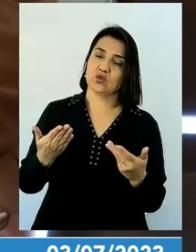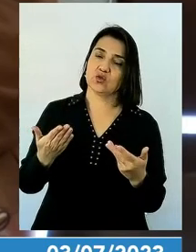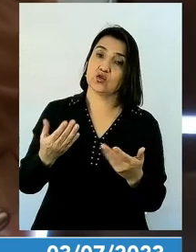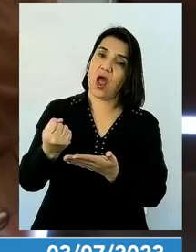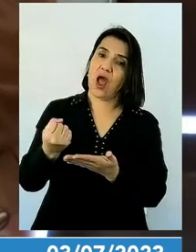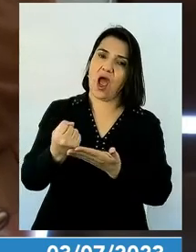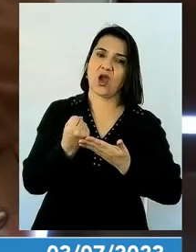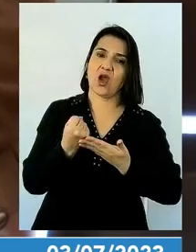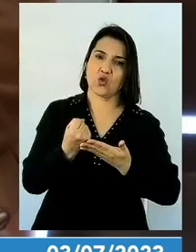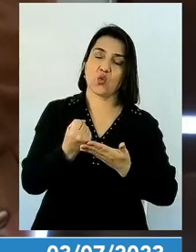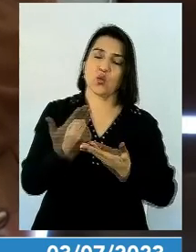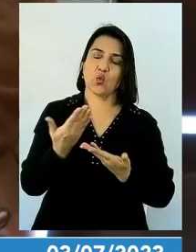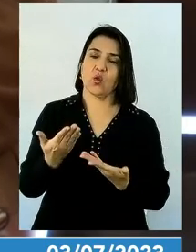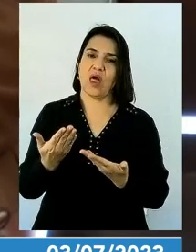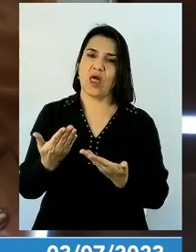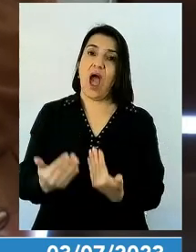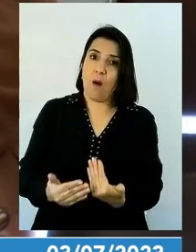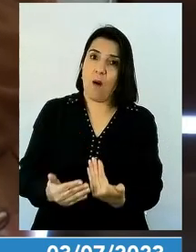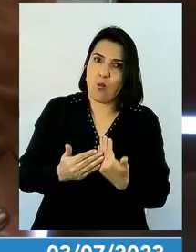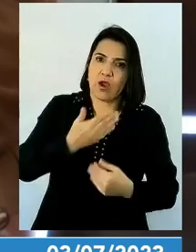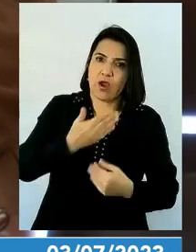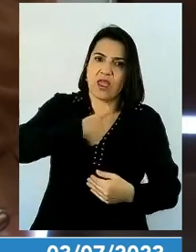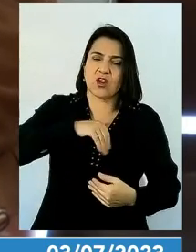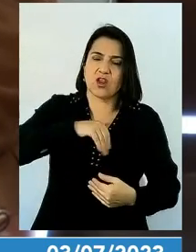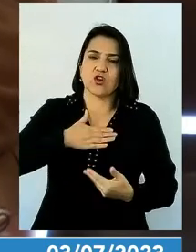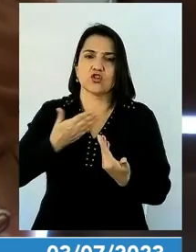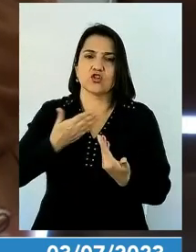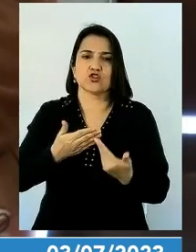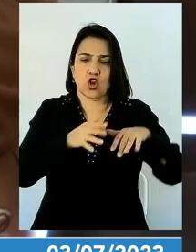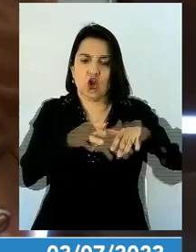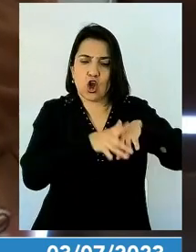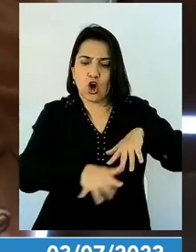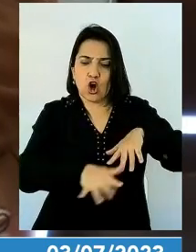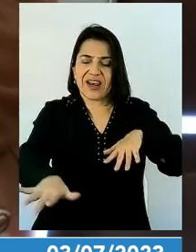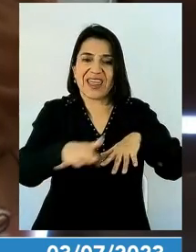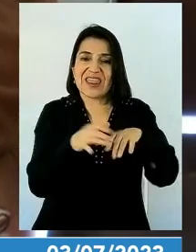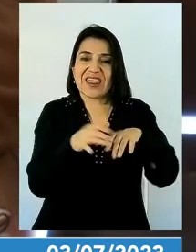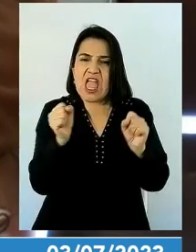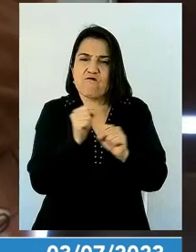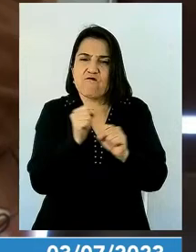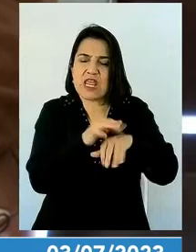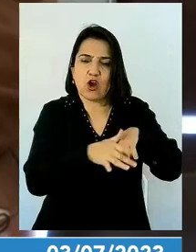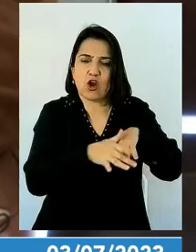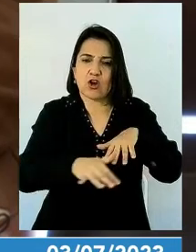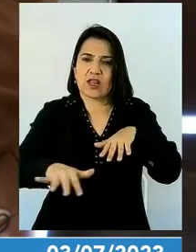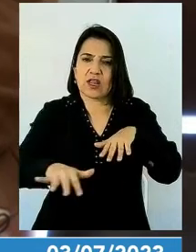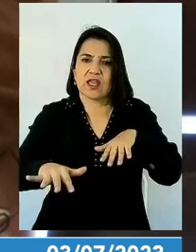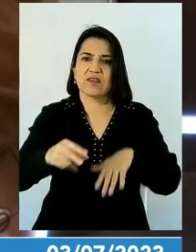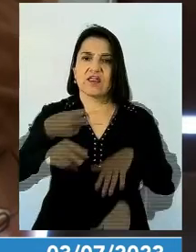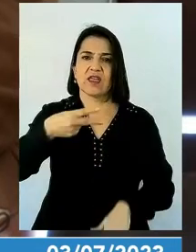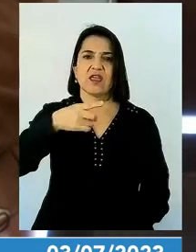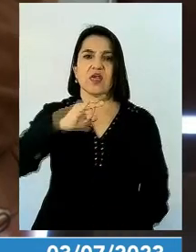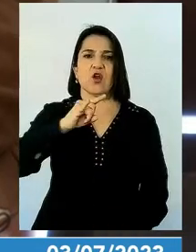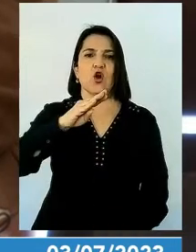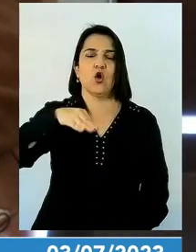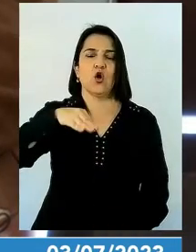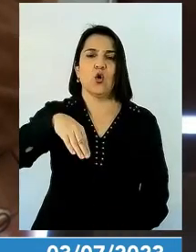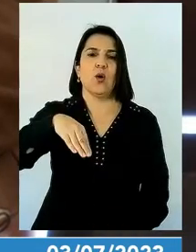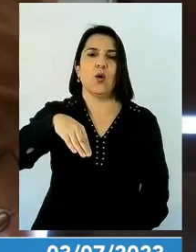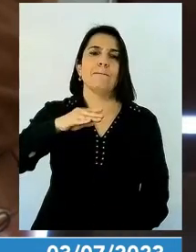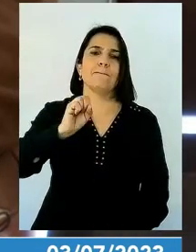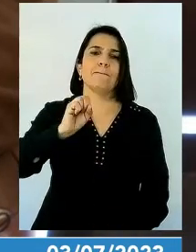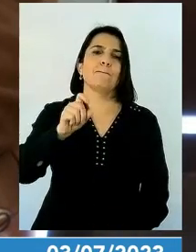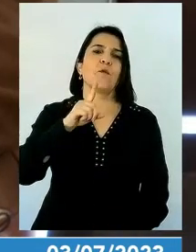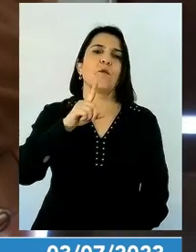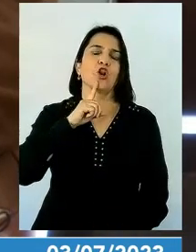a favor la corriente fría de Humboldt, porque el agua se inyecta, visitamos el funcionamiento en